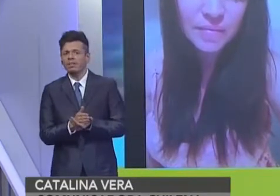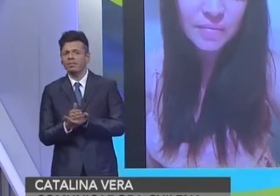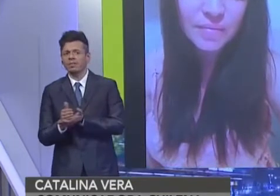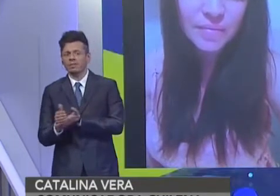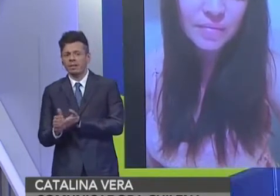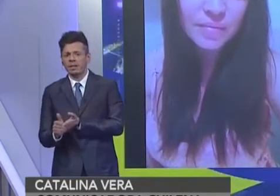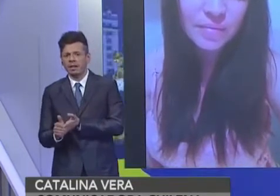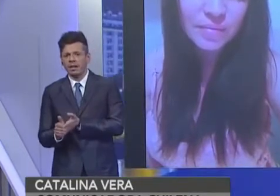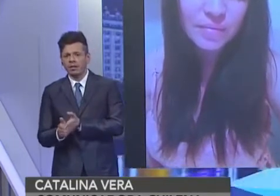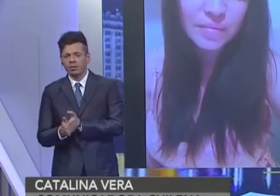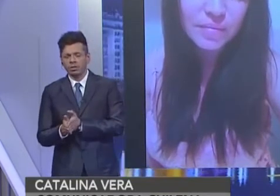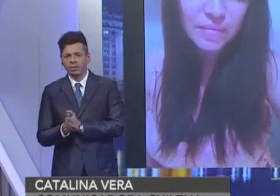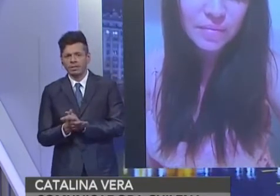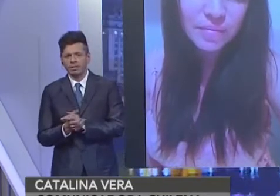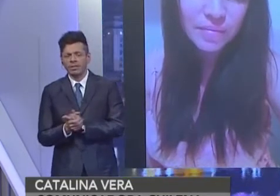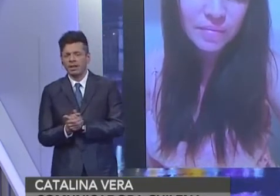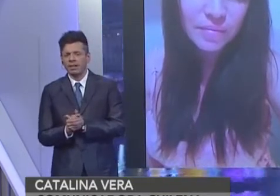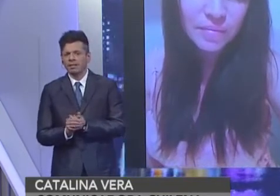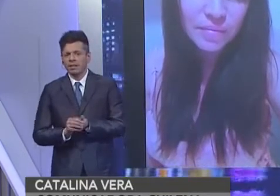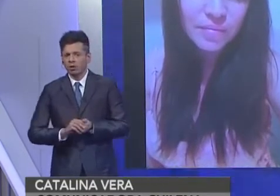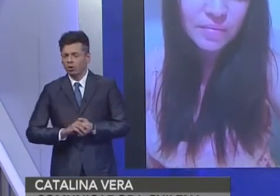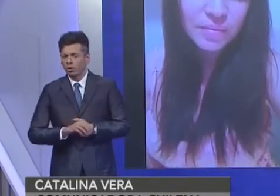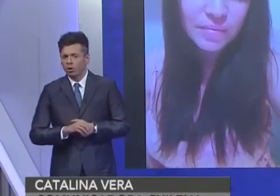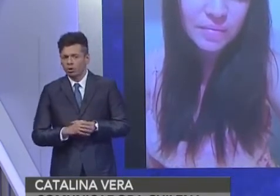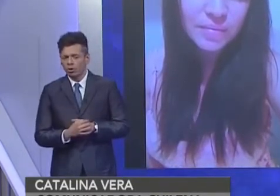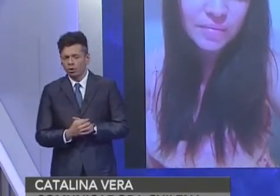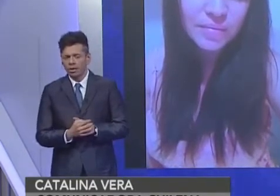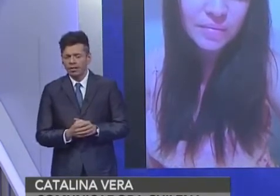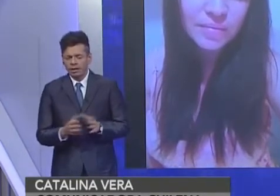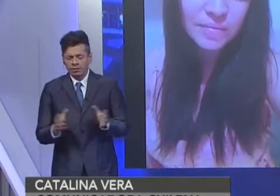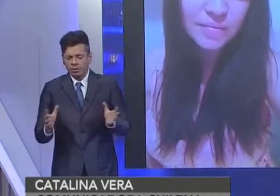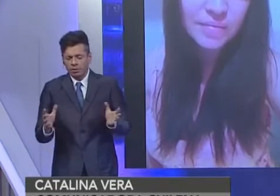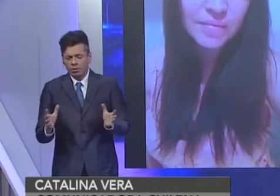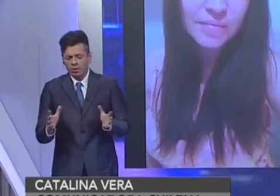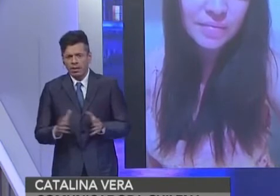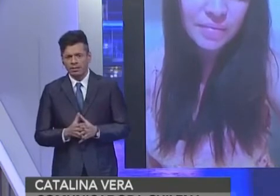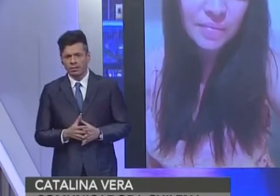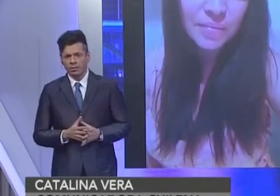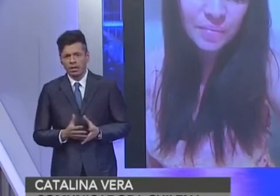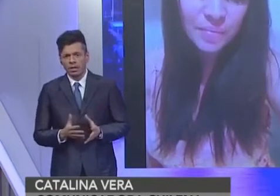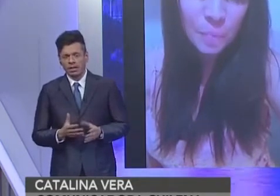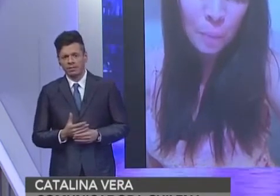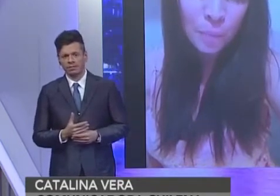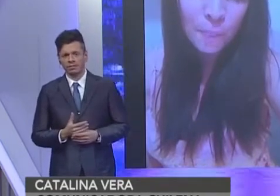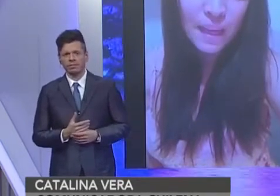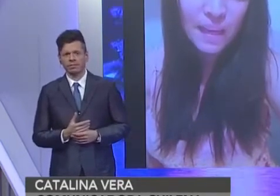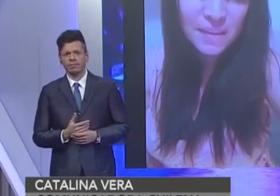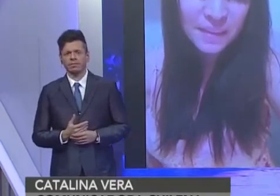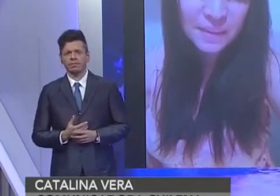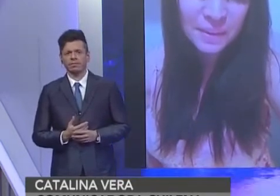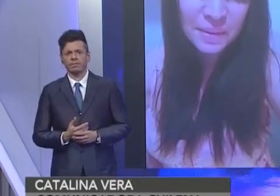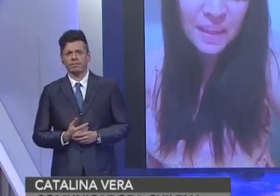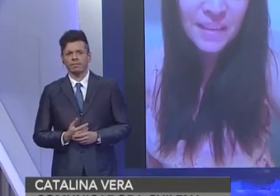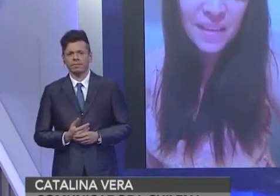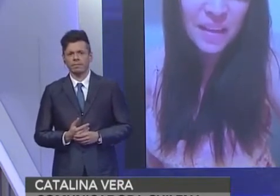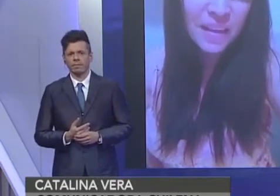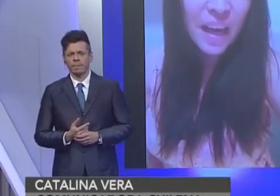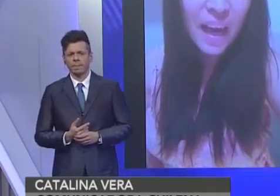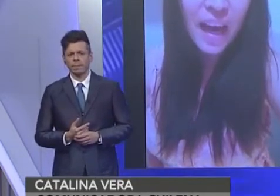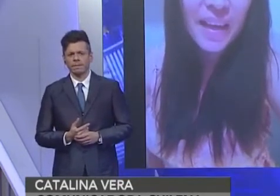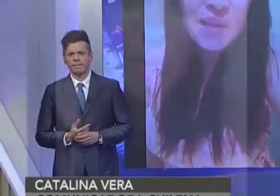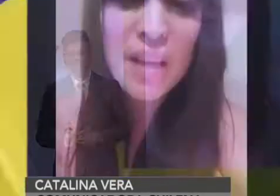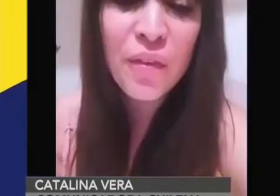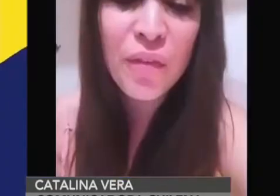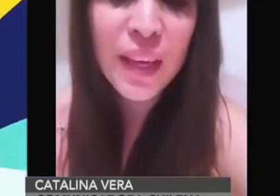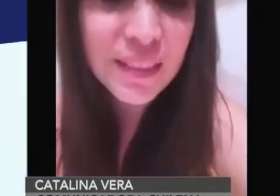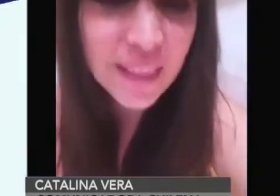después de ese fin de semana largo de Semana Santa se descontroló todo, Cata. No sé cuál es tu análisis como chilena. Exacto, sí.